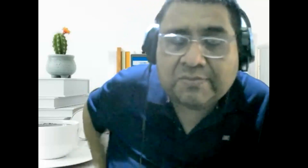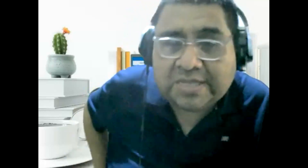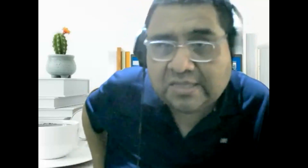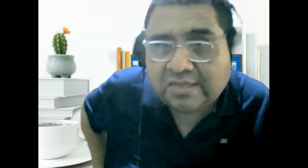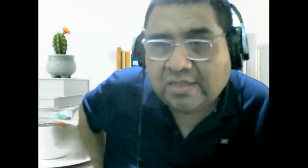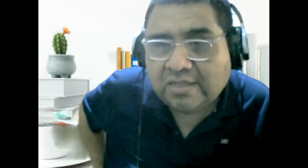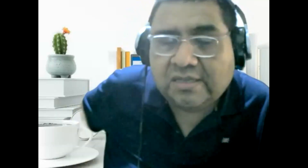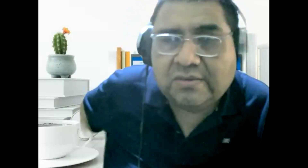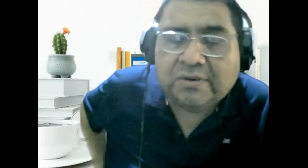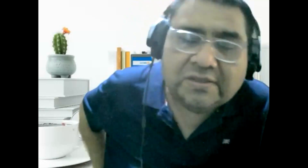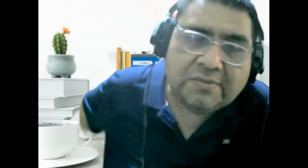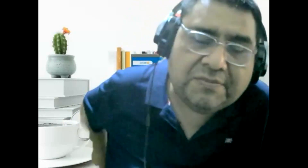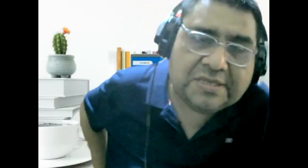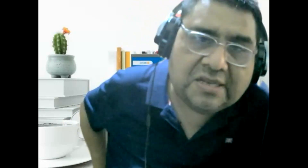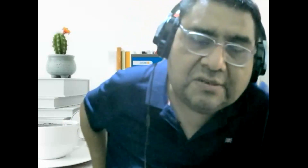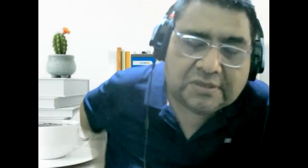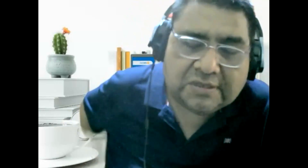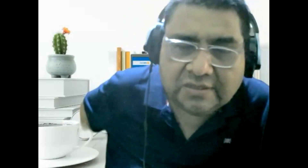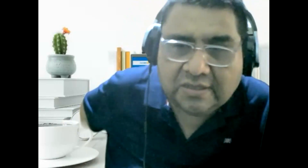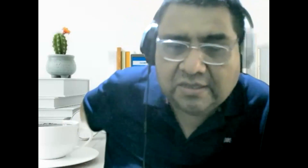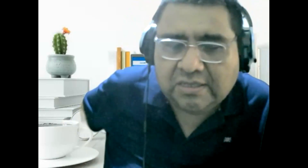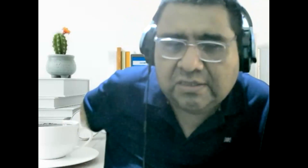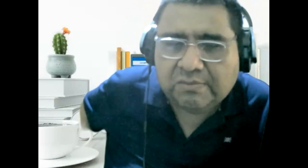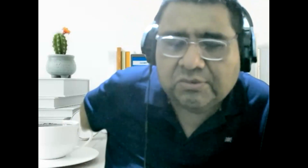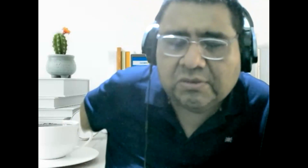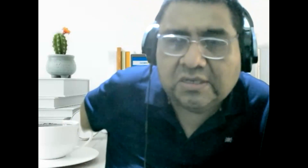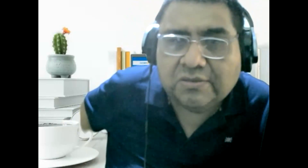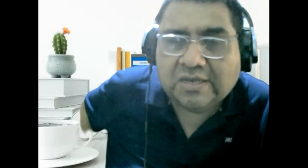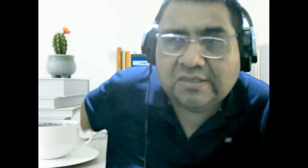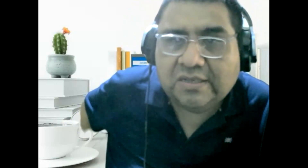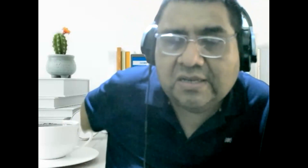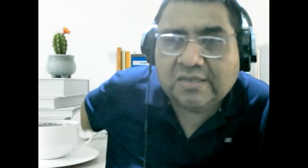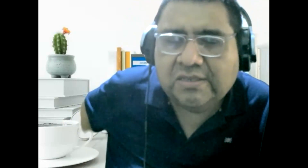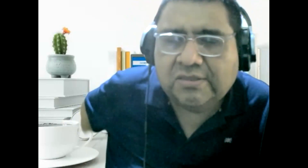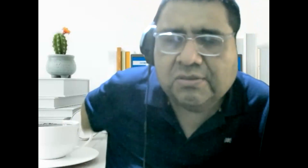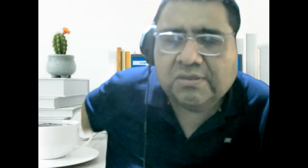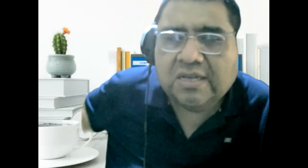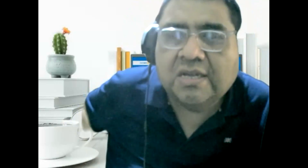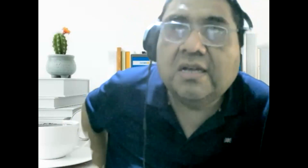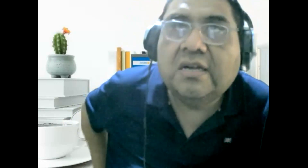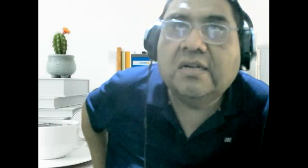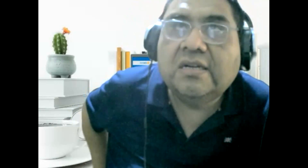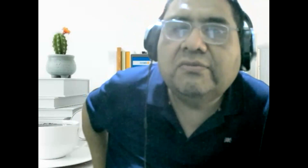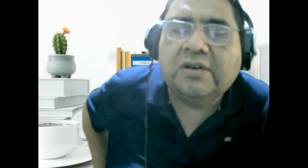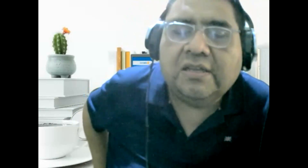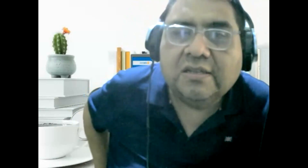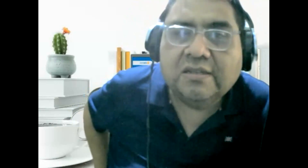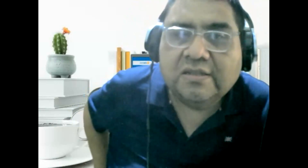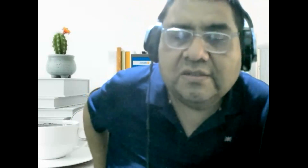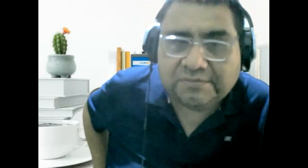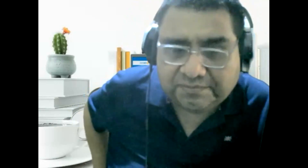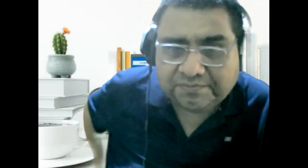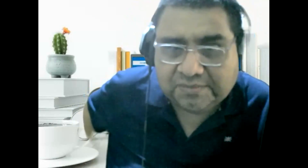de mañana la hicimos la semana pasada, ¿se acuerdan? Hicimos sonda nasogástrica y sonda